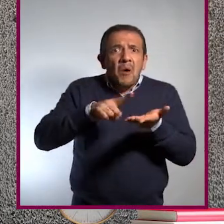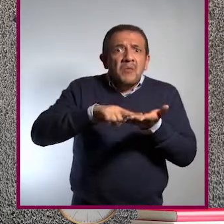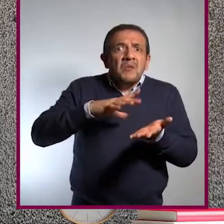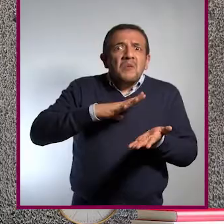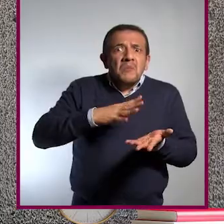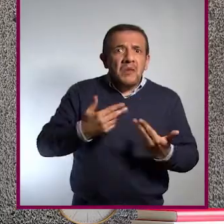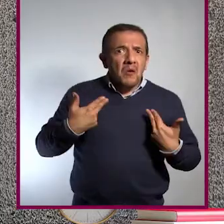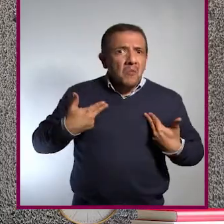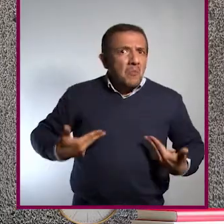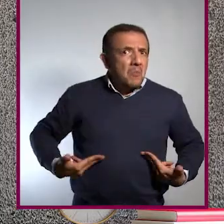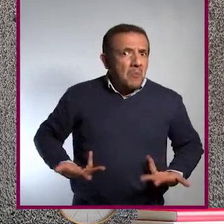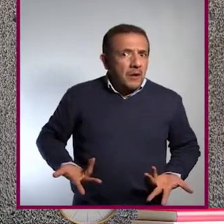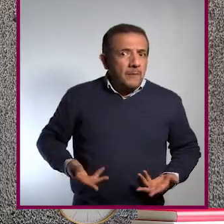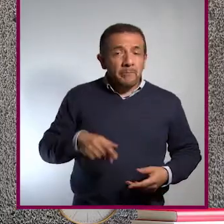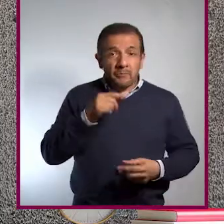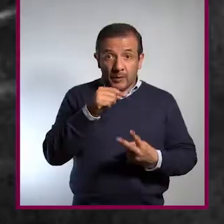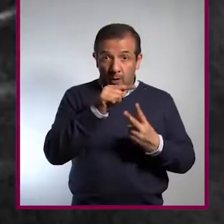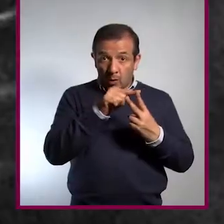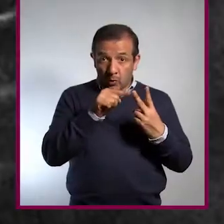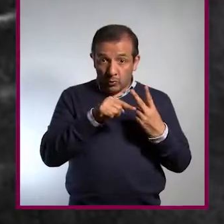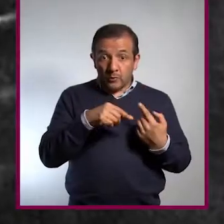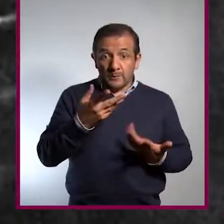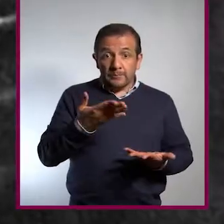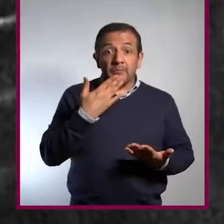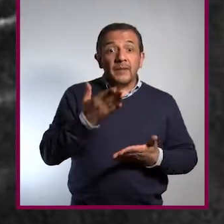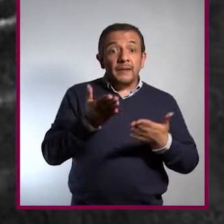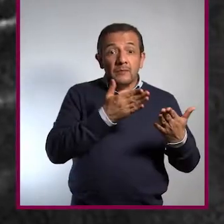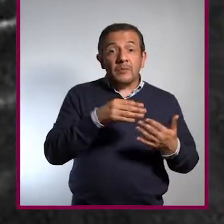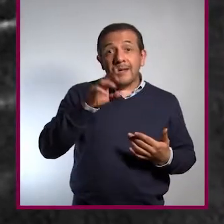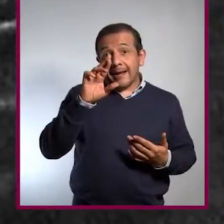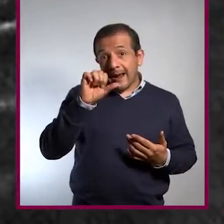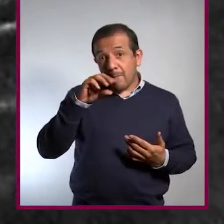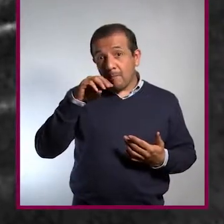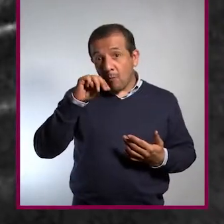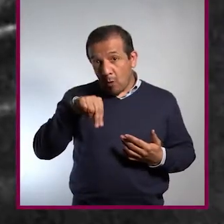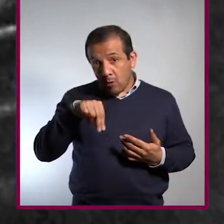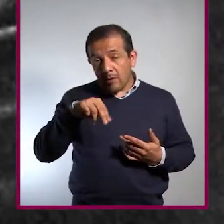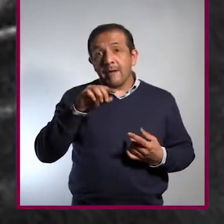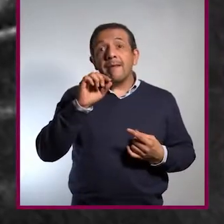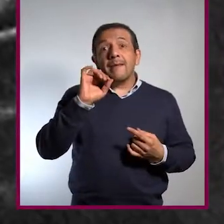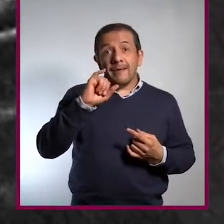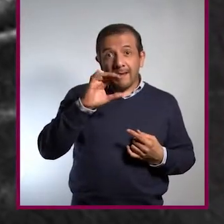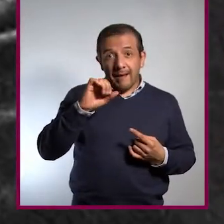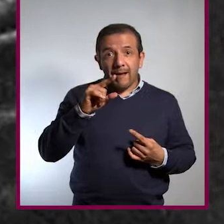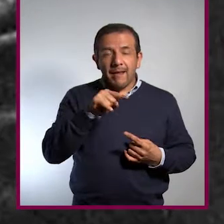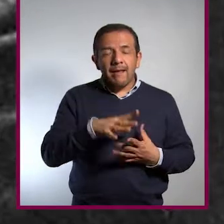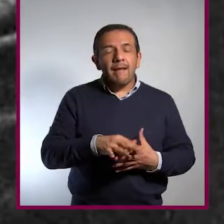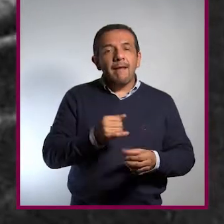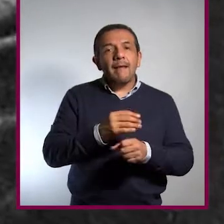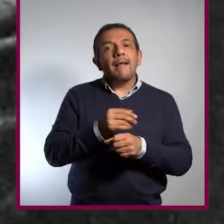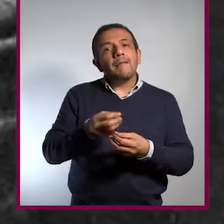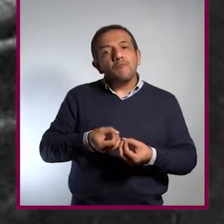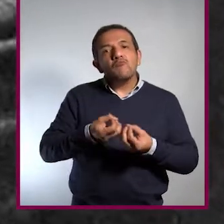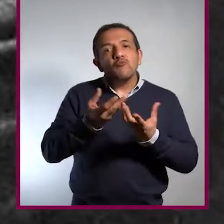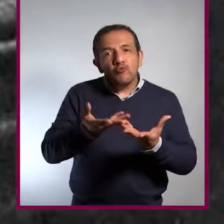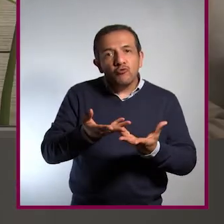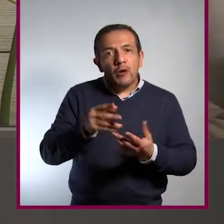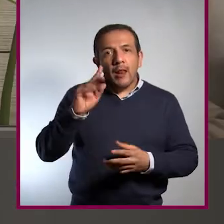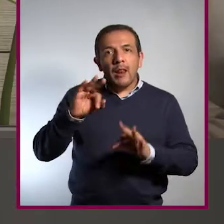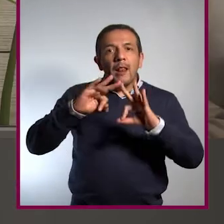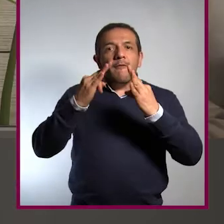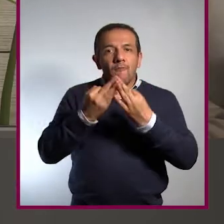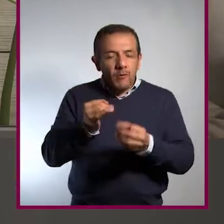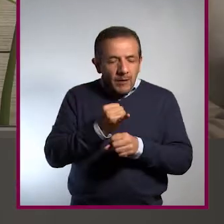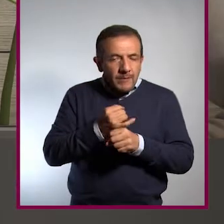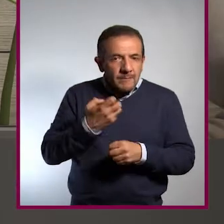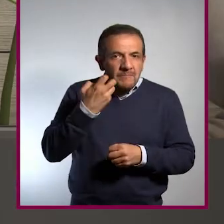sistema nervioso de los humanos. Ramón y Cajal fue quien expuso y difundió dicha técnica.